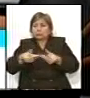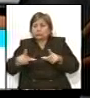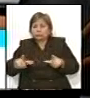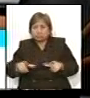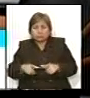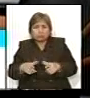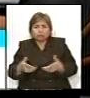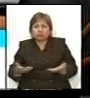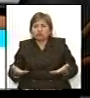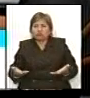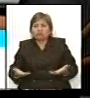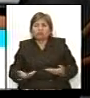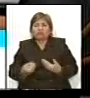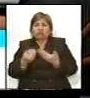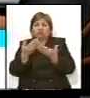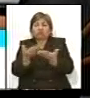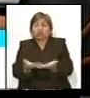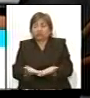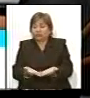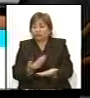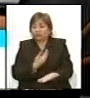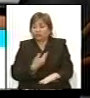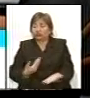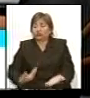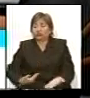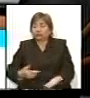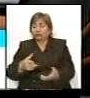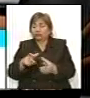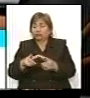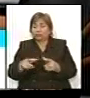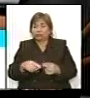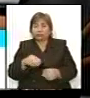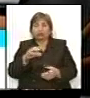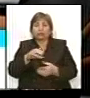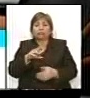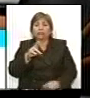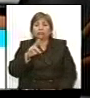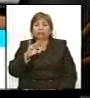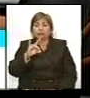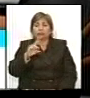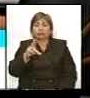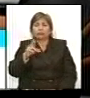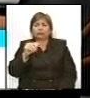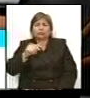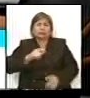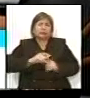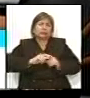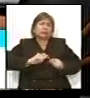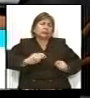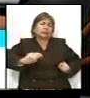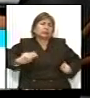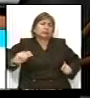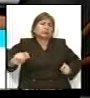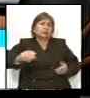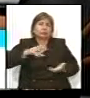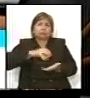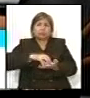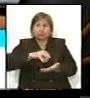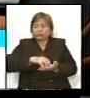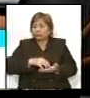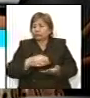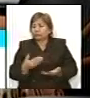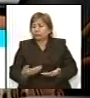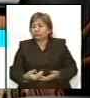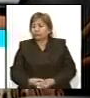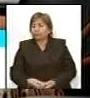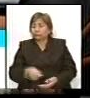expansión y el ofrecimiento que hacen a través de los gobiernos locales son de terrenos rurales, muy alejados de las zonas propiamente de la zona urbana. Y entonces